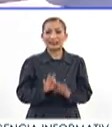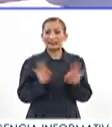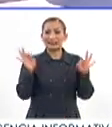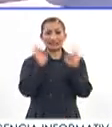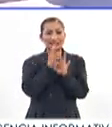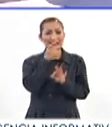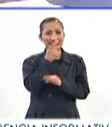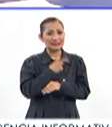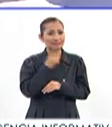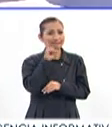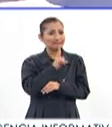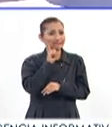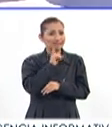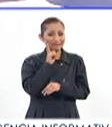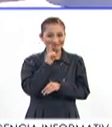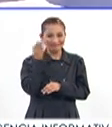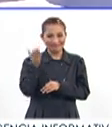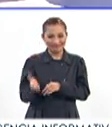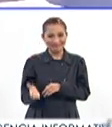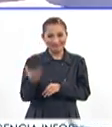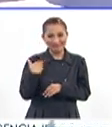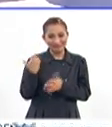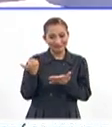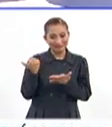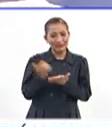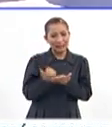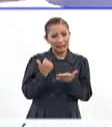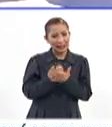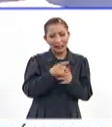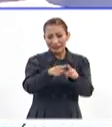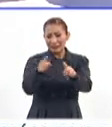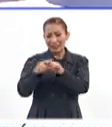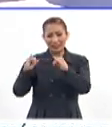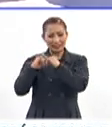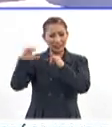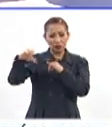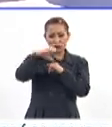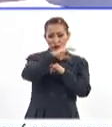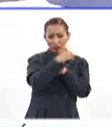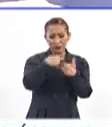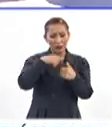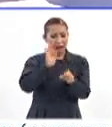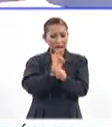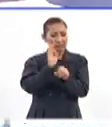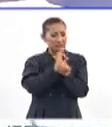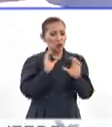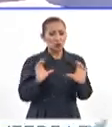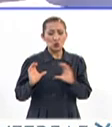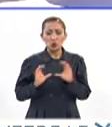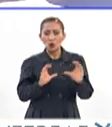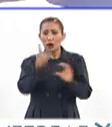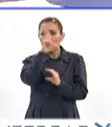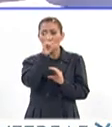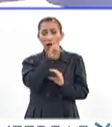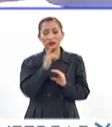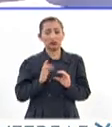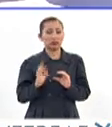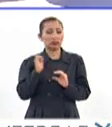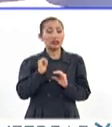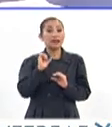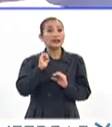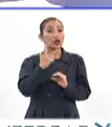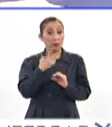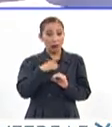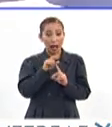Importante lo que nos comentan, esta colaboración interinstitucional para proteger nuestras lenguas originarias, 68, pero